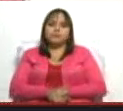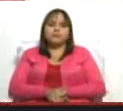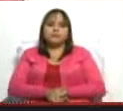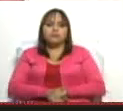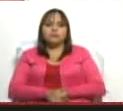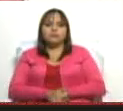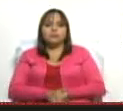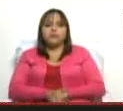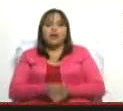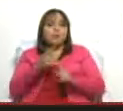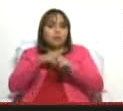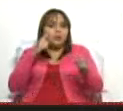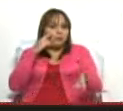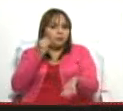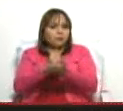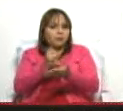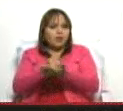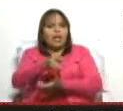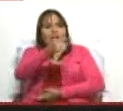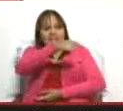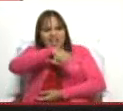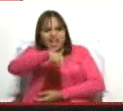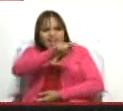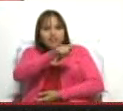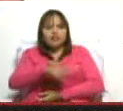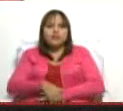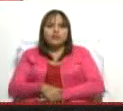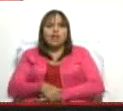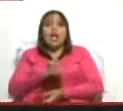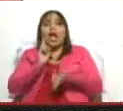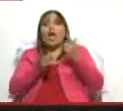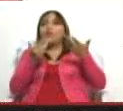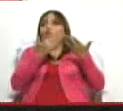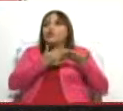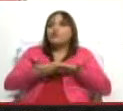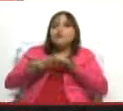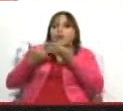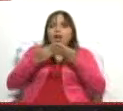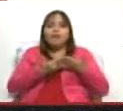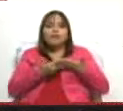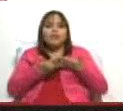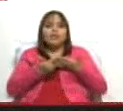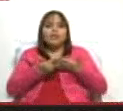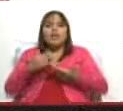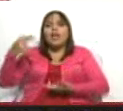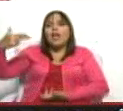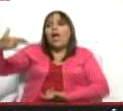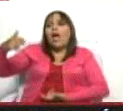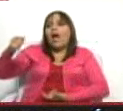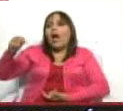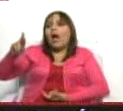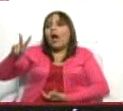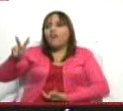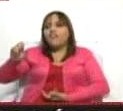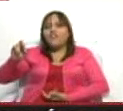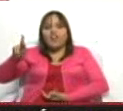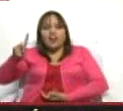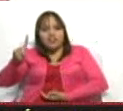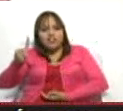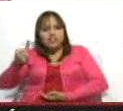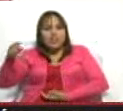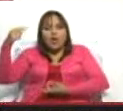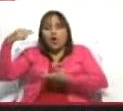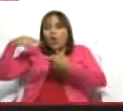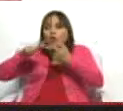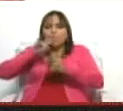Pero fíjate, ellos estudiados, algunos en Harvard, otros en Cambridge, unos en, ¿dónde